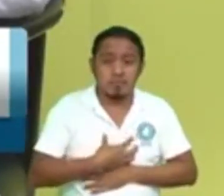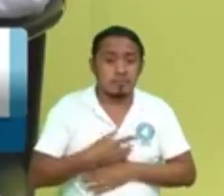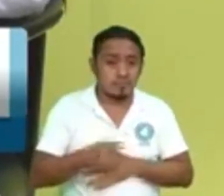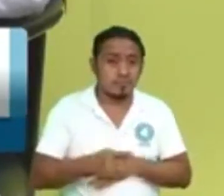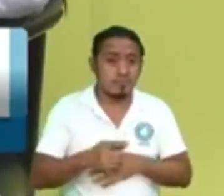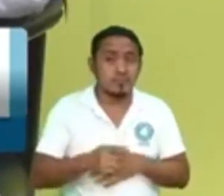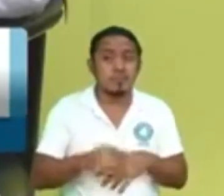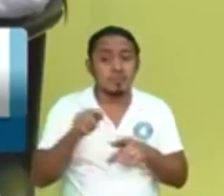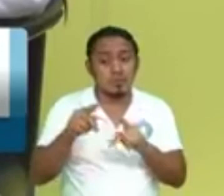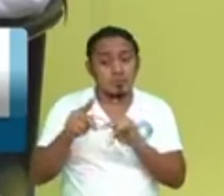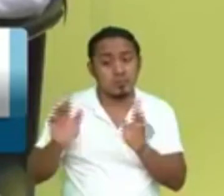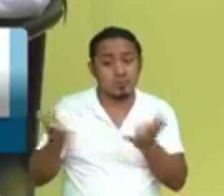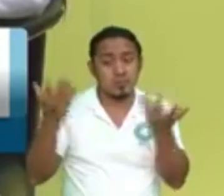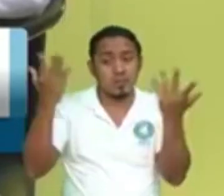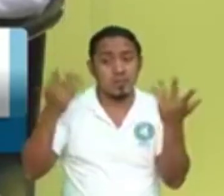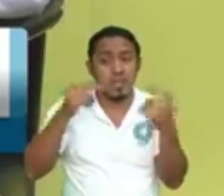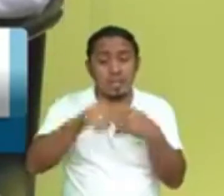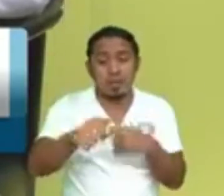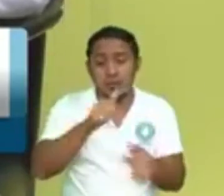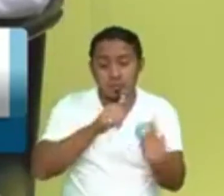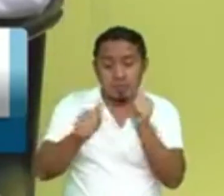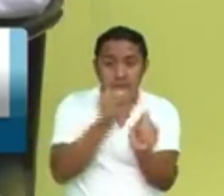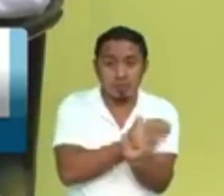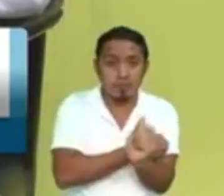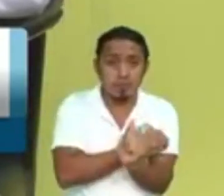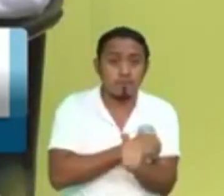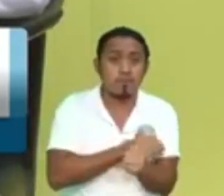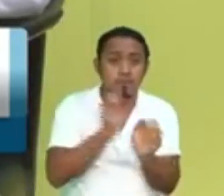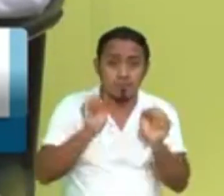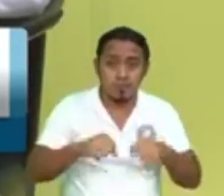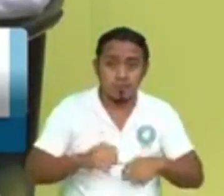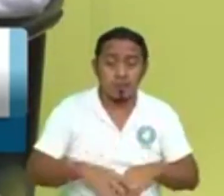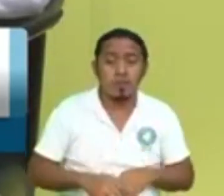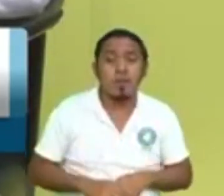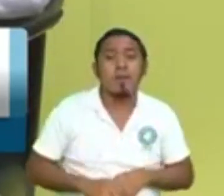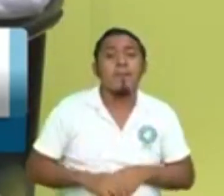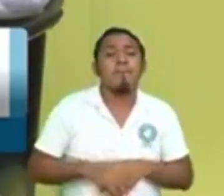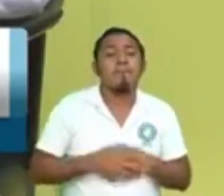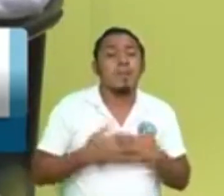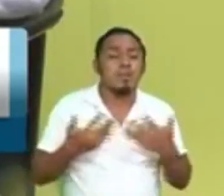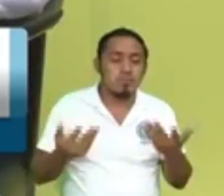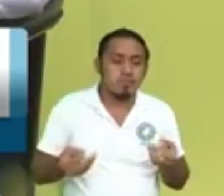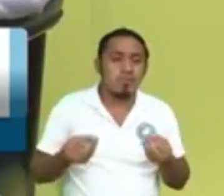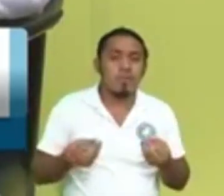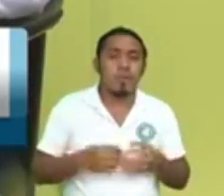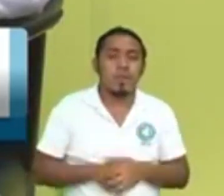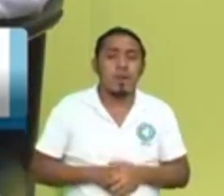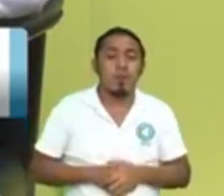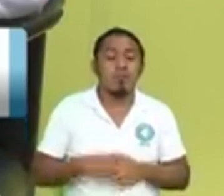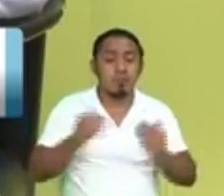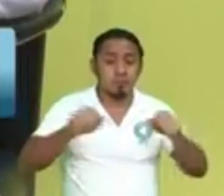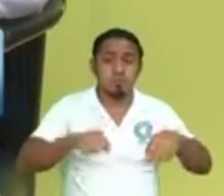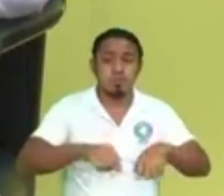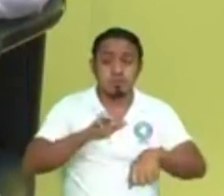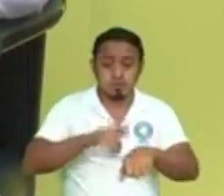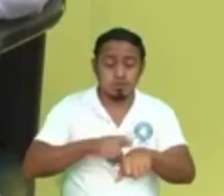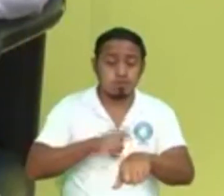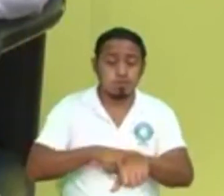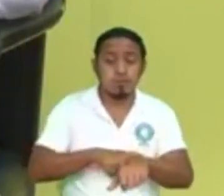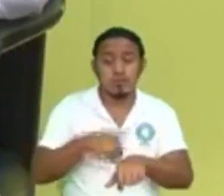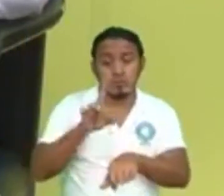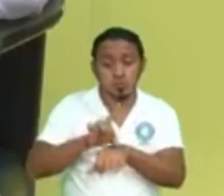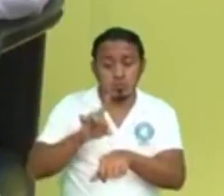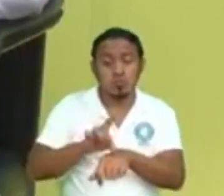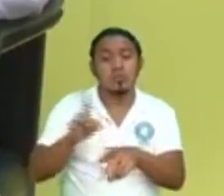que tal vez por eso está ingiriendo licor y todo esto, entonces y ya eso pasa, pasa mucho en nuestra sociedad. Sí, entonces hasta se puede convertir en algo médico legal